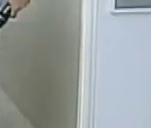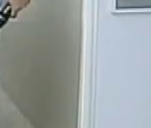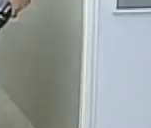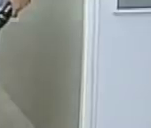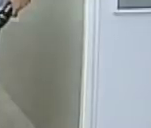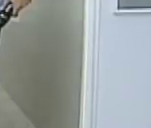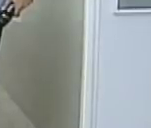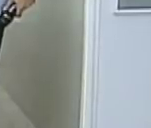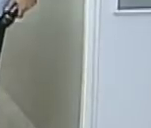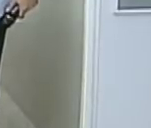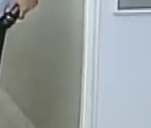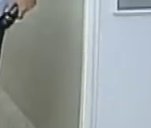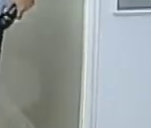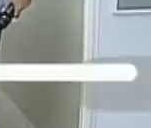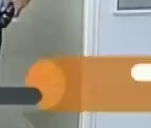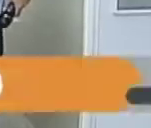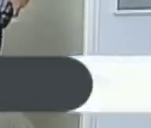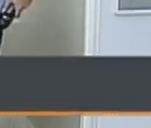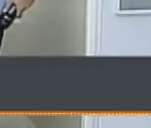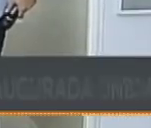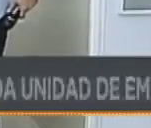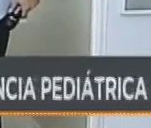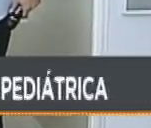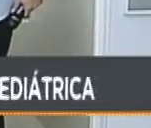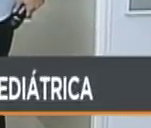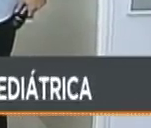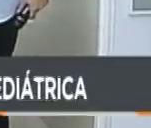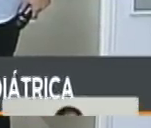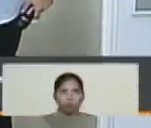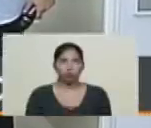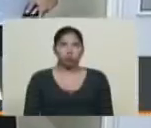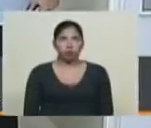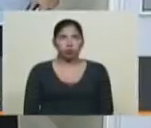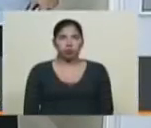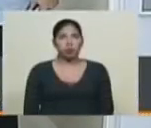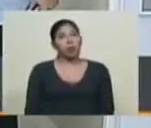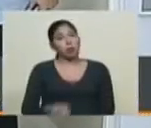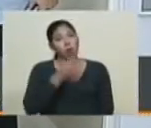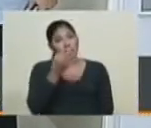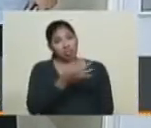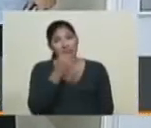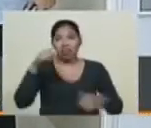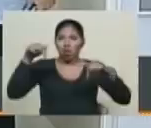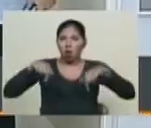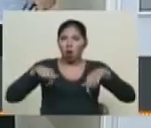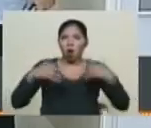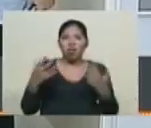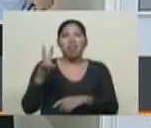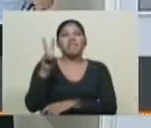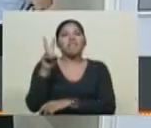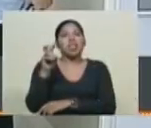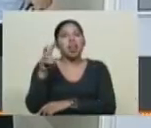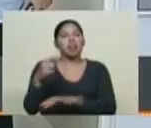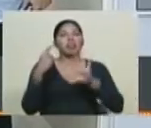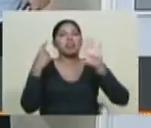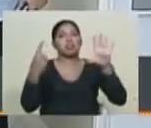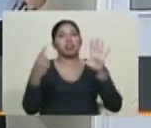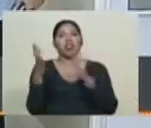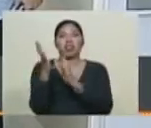Buenas tardes, Venezuela. Buenas tardes, patria amada. Estamos aquí trabajando hoy, viernes 6 de abril.